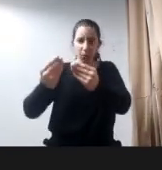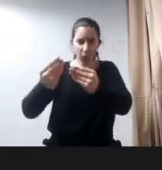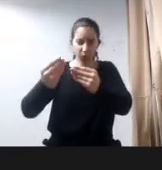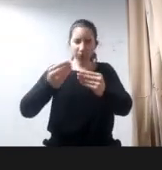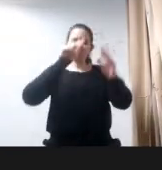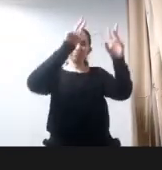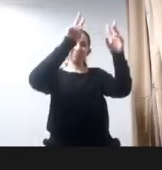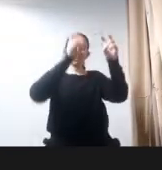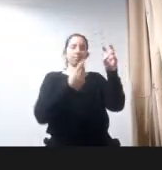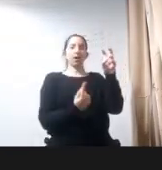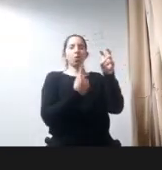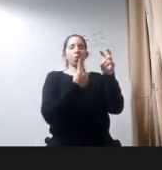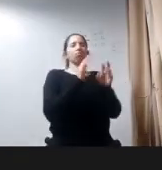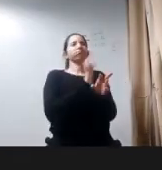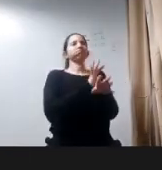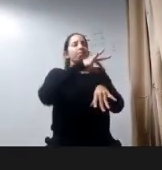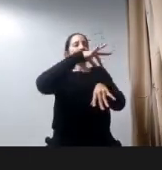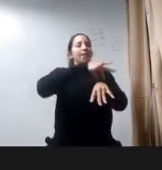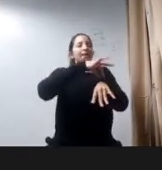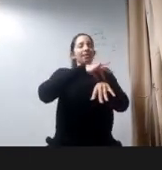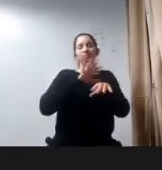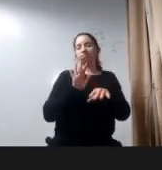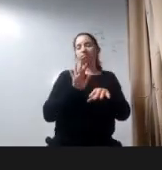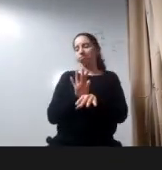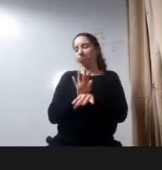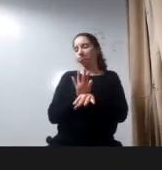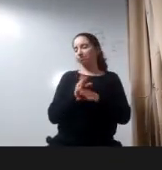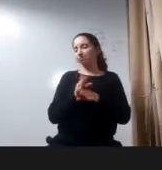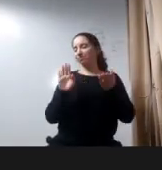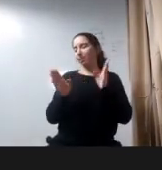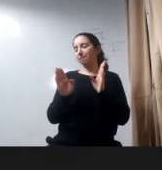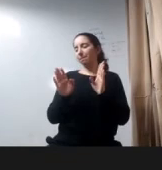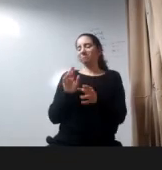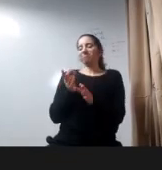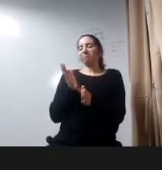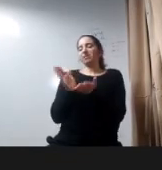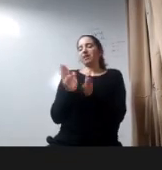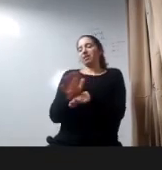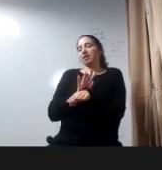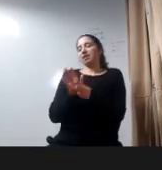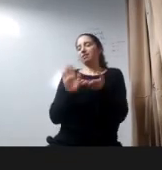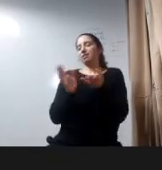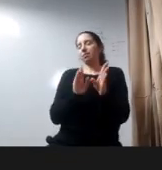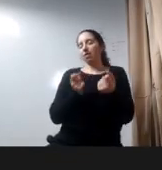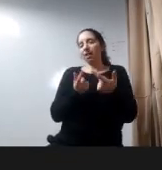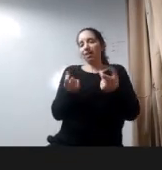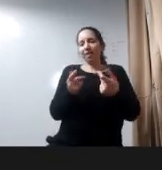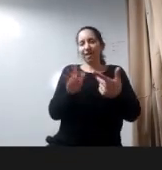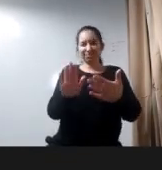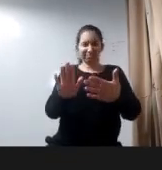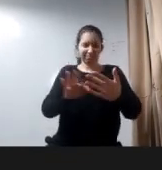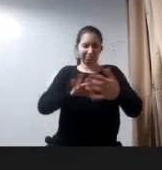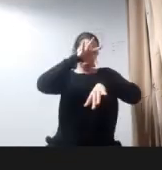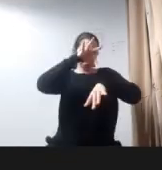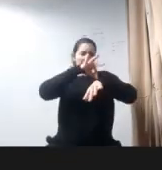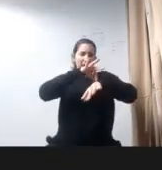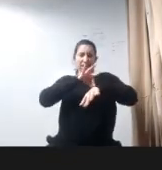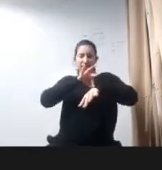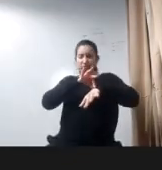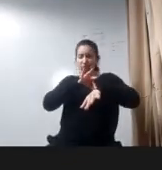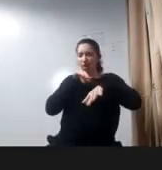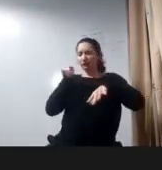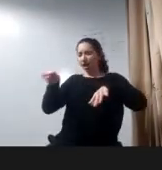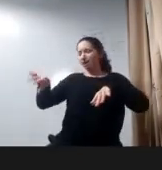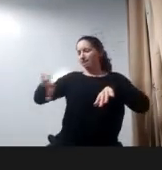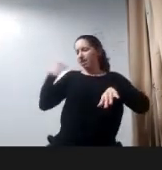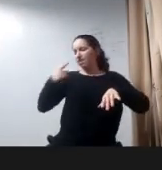paliativista, que todo el tiempo debe limitarse a entender que no es la medicina la que debe decidir qué vida es vivible y qué vida